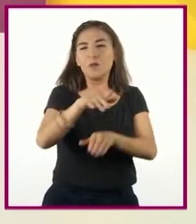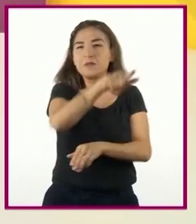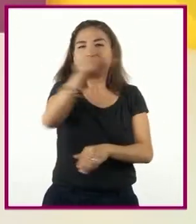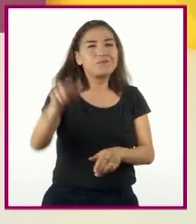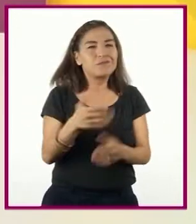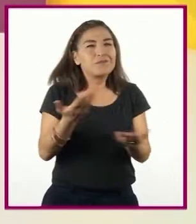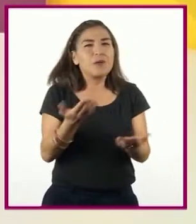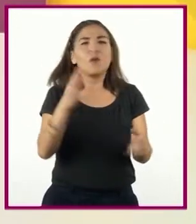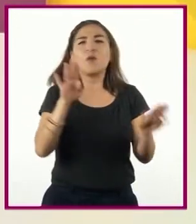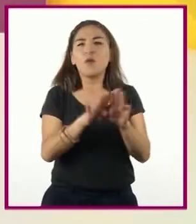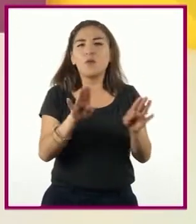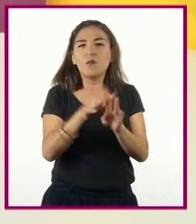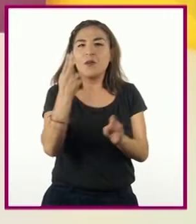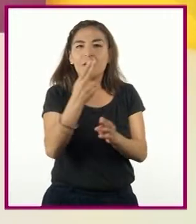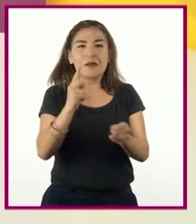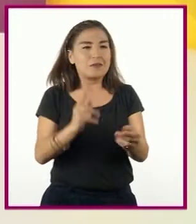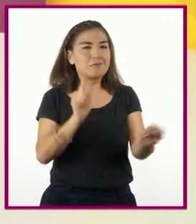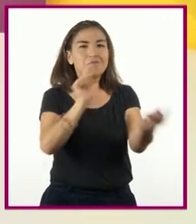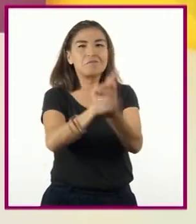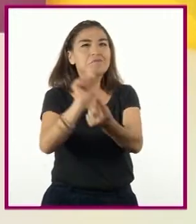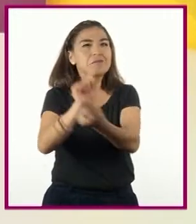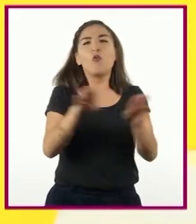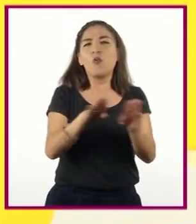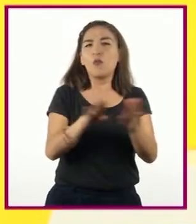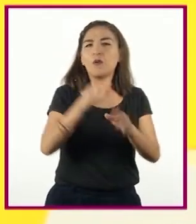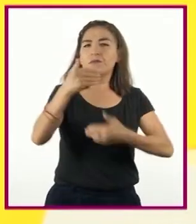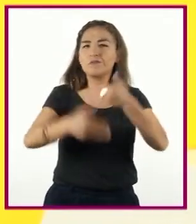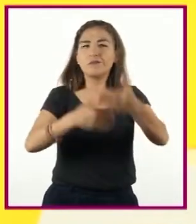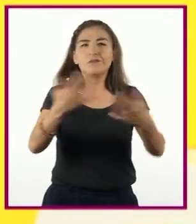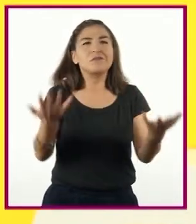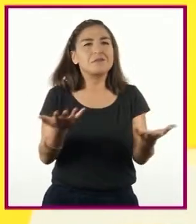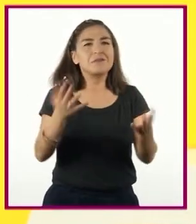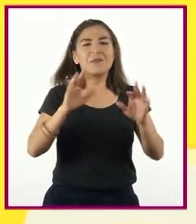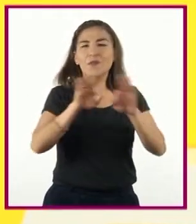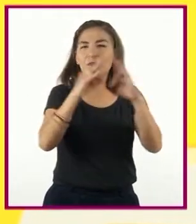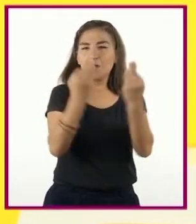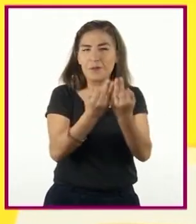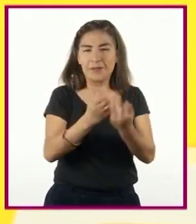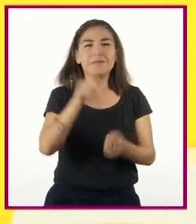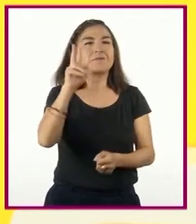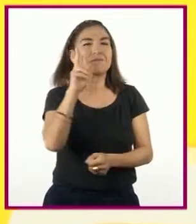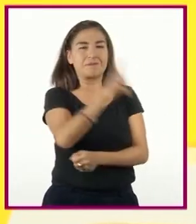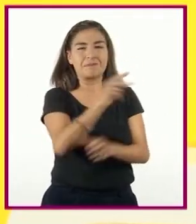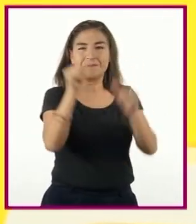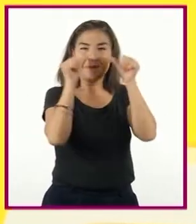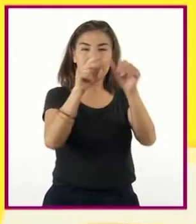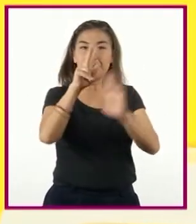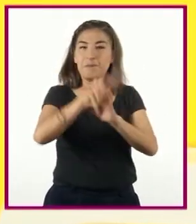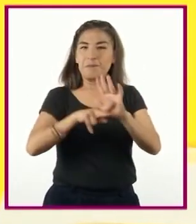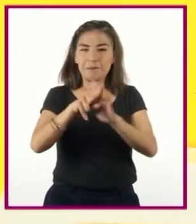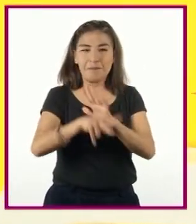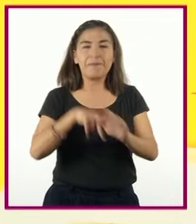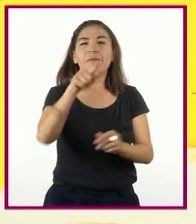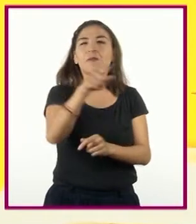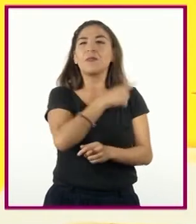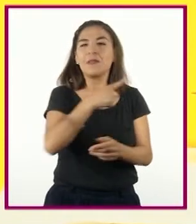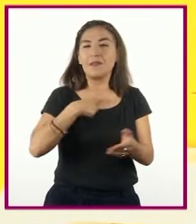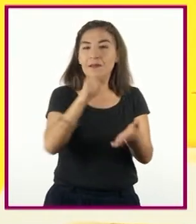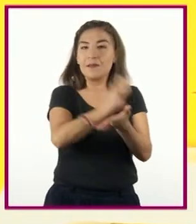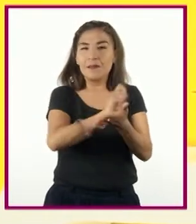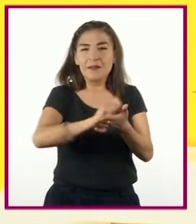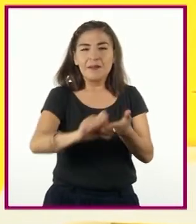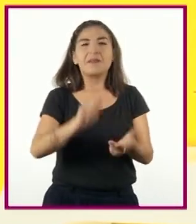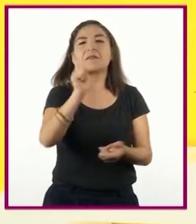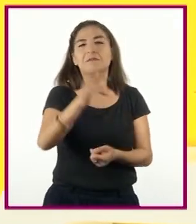no necesariamente tienen contacto directo. Les invito a prestar atención al siguiente video y tomar nota de lo